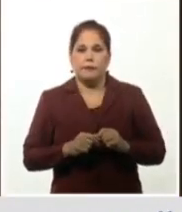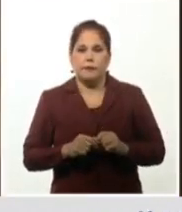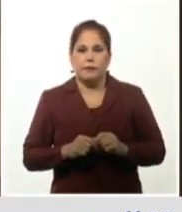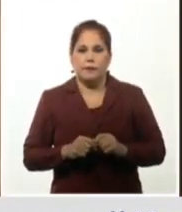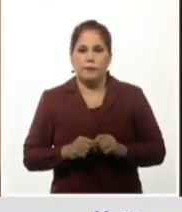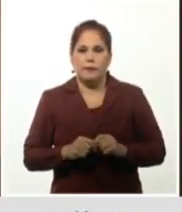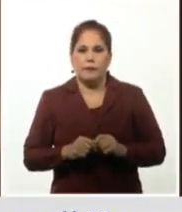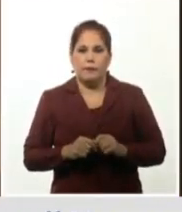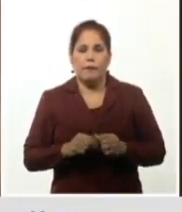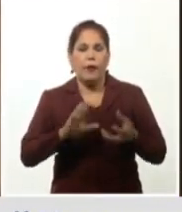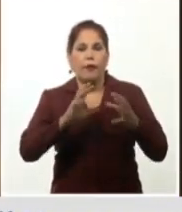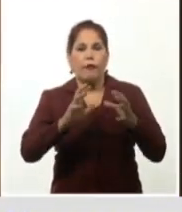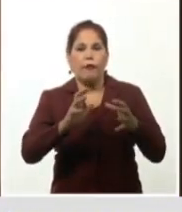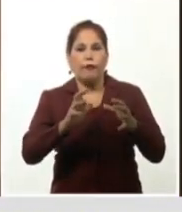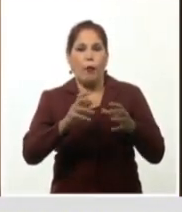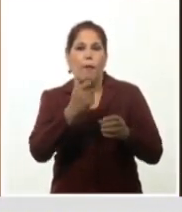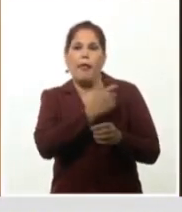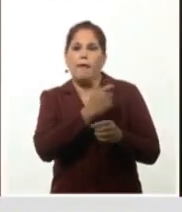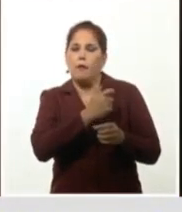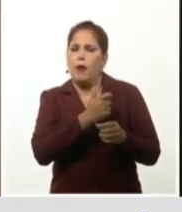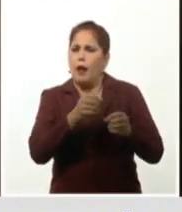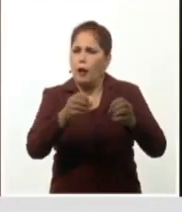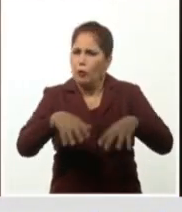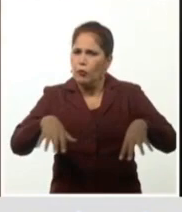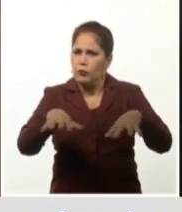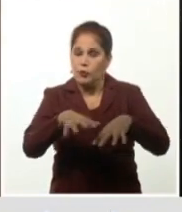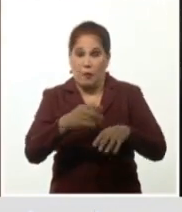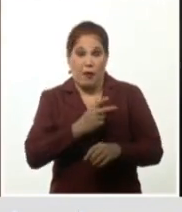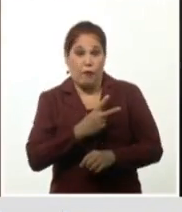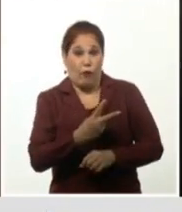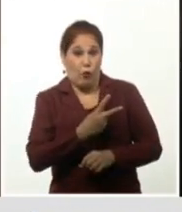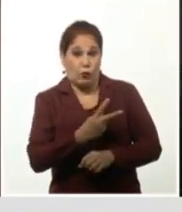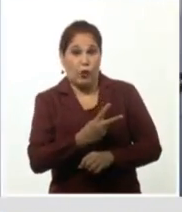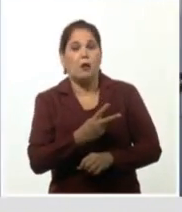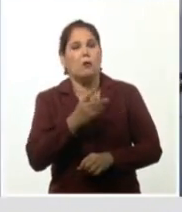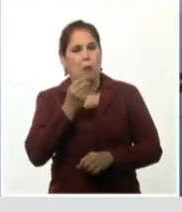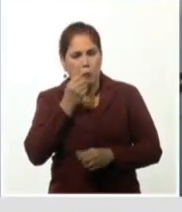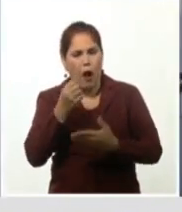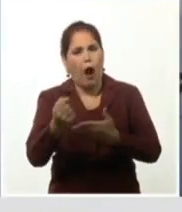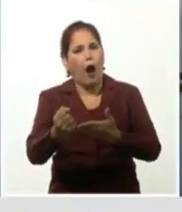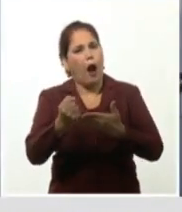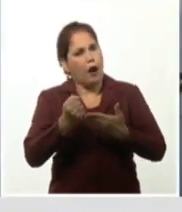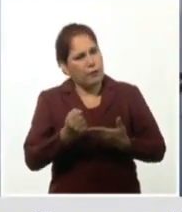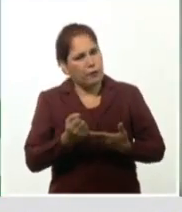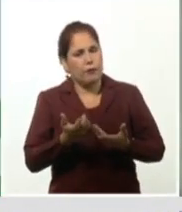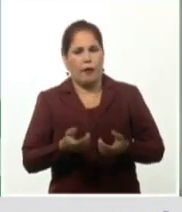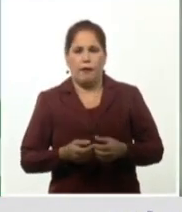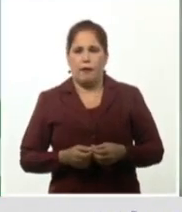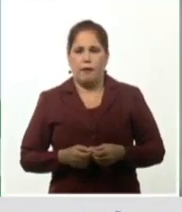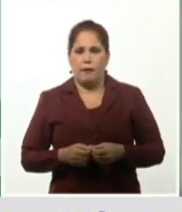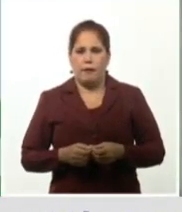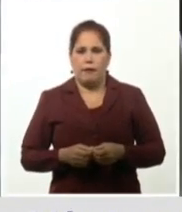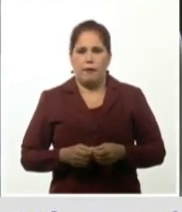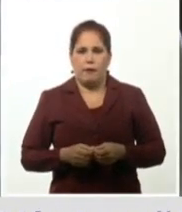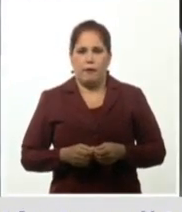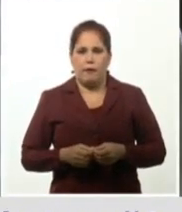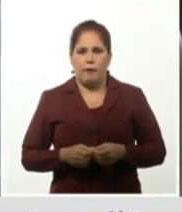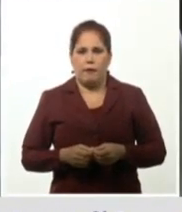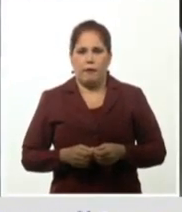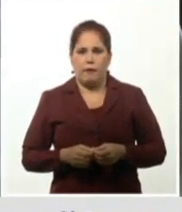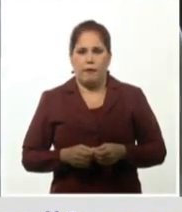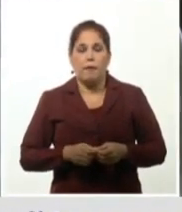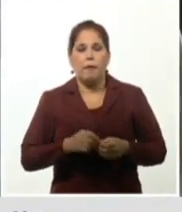correcta estrategia de vacunación, las condiciones, pero el voluntario también puede ayudar para evitar eventos adversos. Claro. El voluntario,